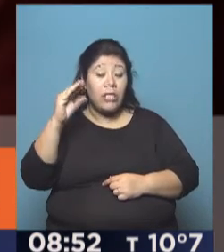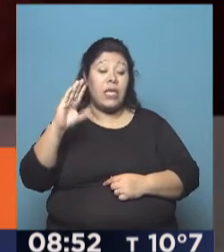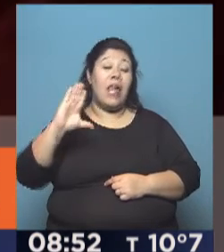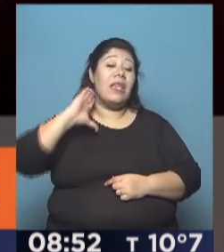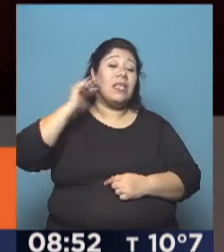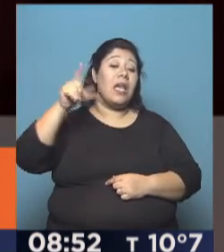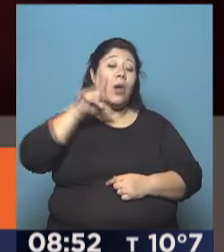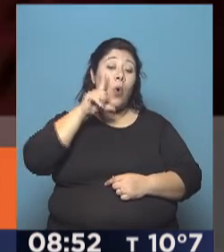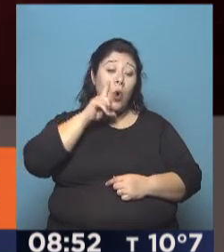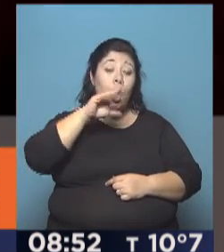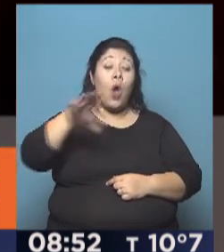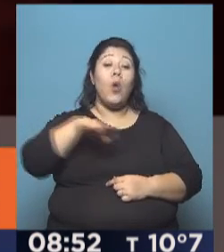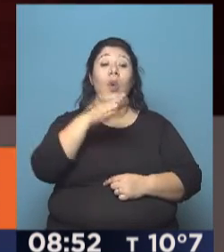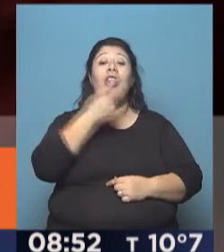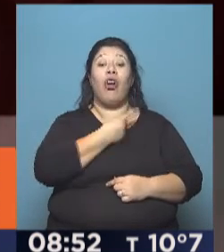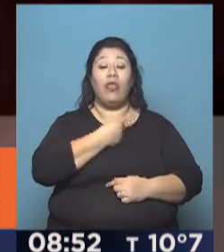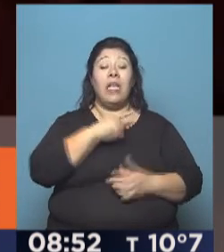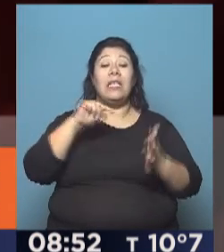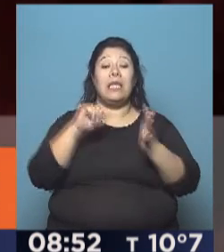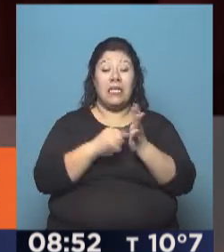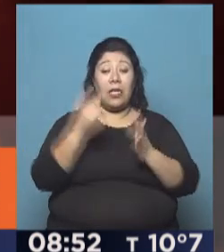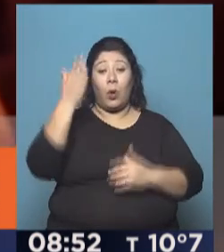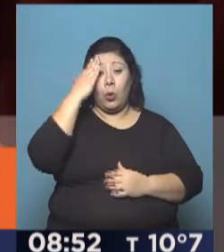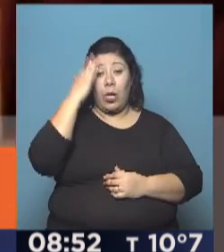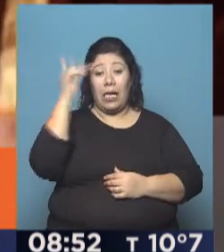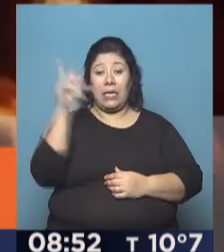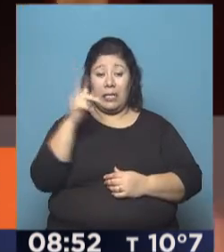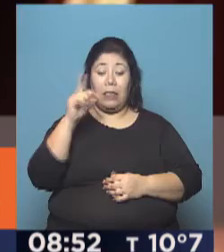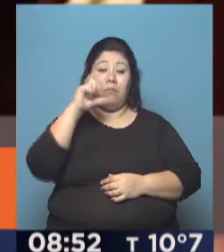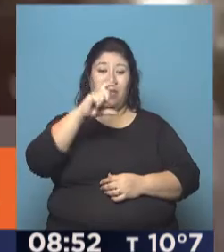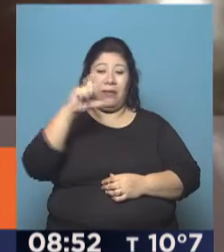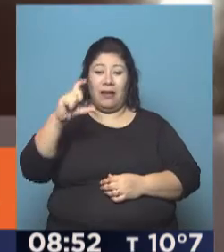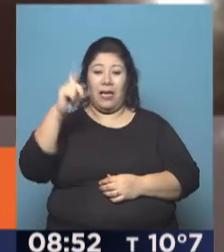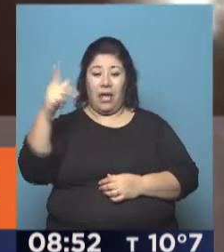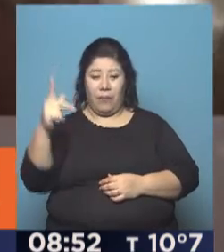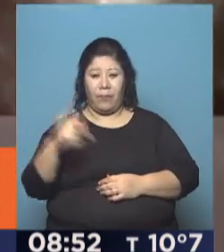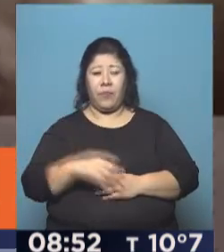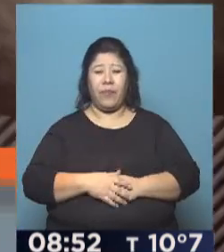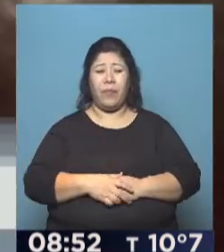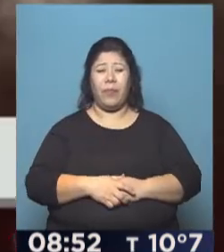CCK, Vibrafonísimo de Piazzolla y Barton.